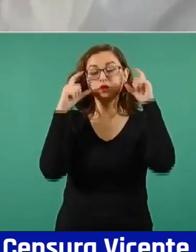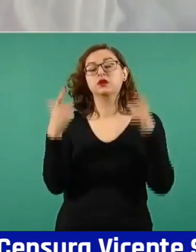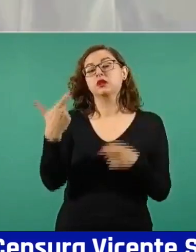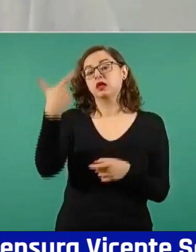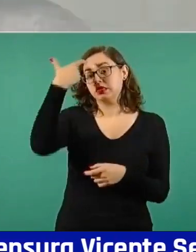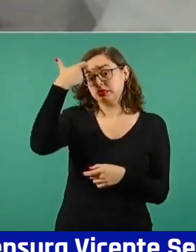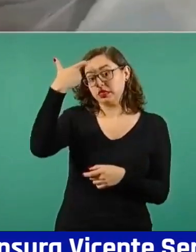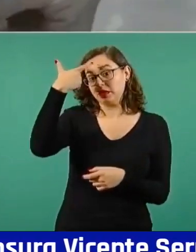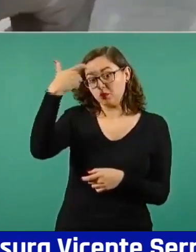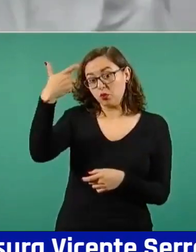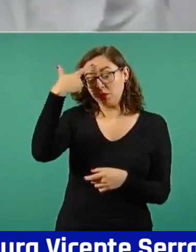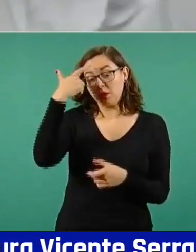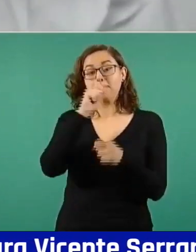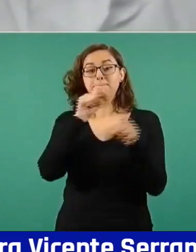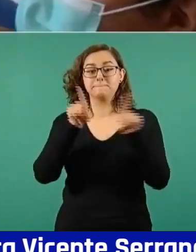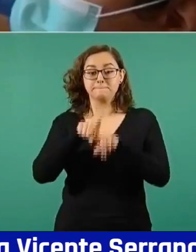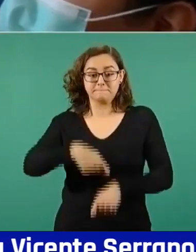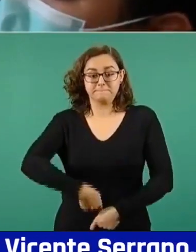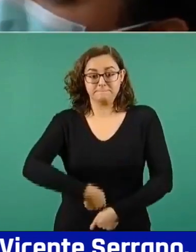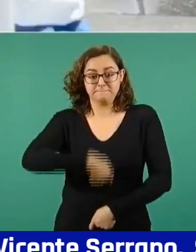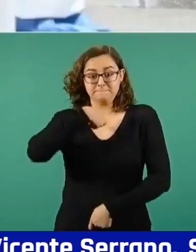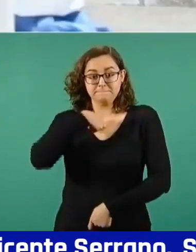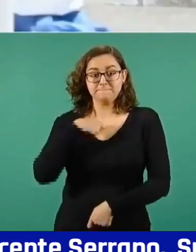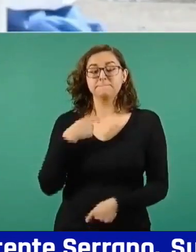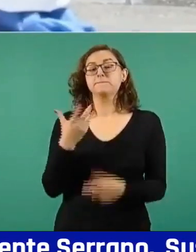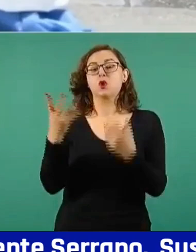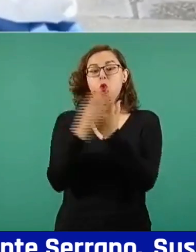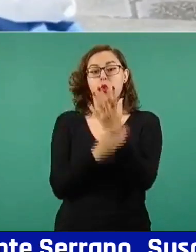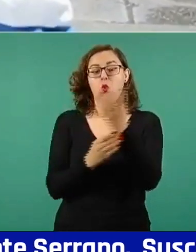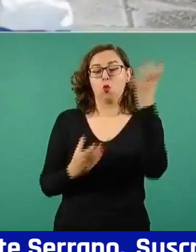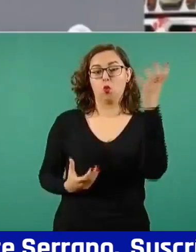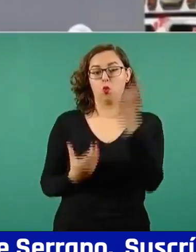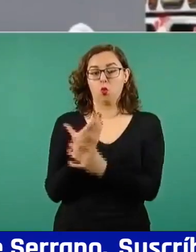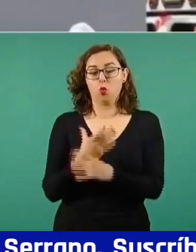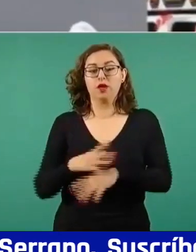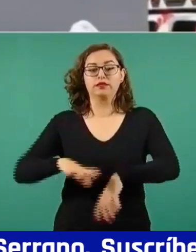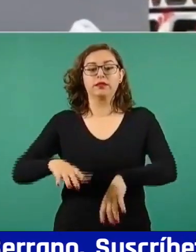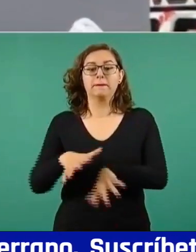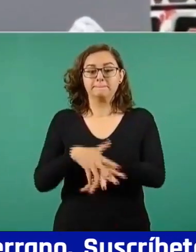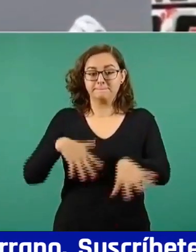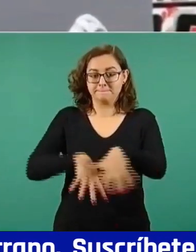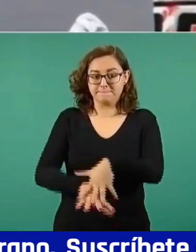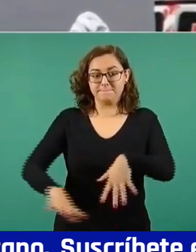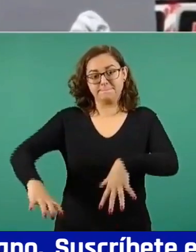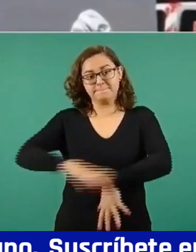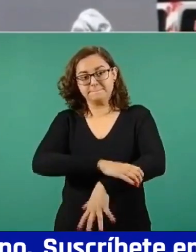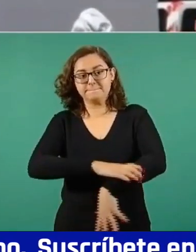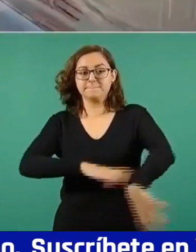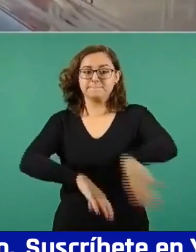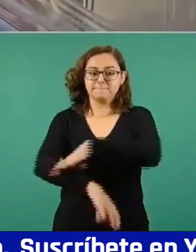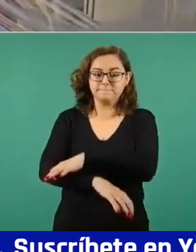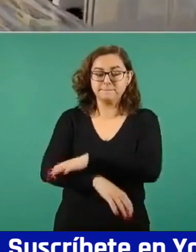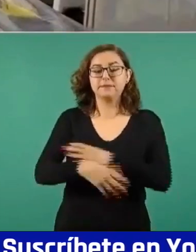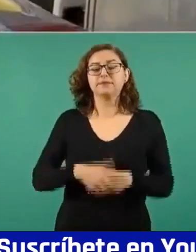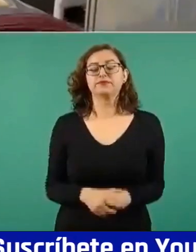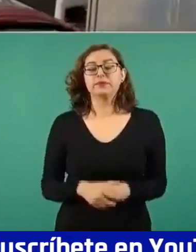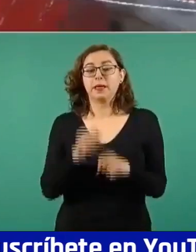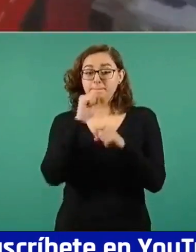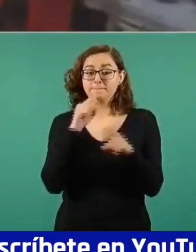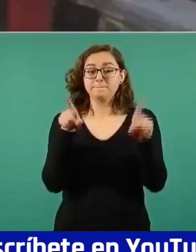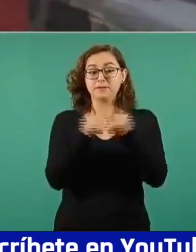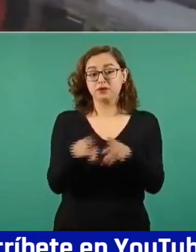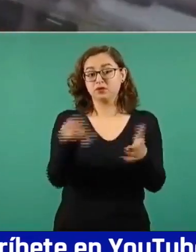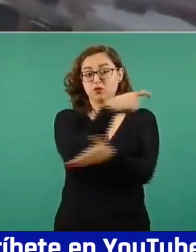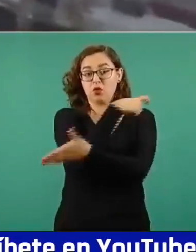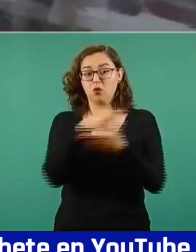termómetros, trajes de protección, guantes, batas y botas quirúrgicas. Se consiguieron 293 cápsulas